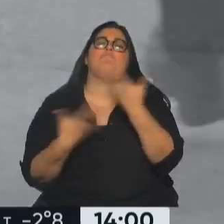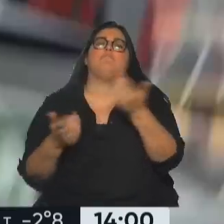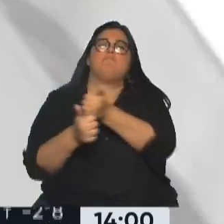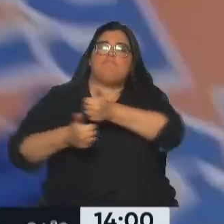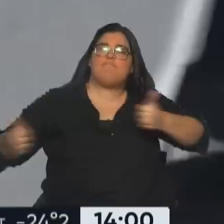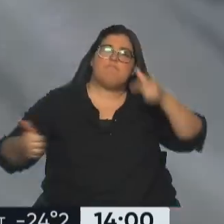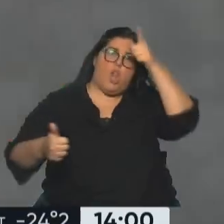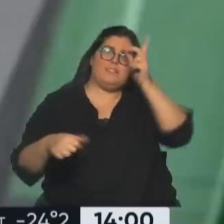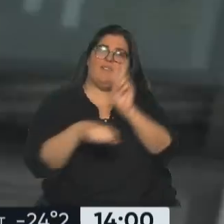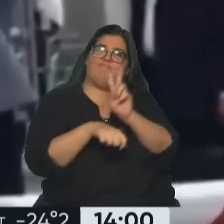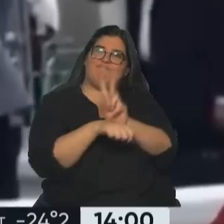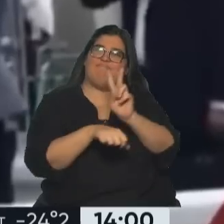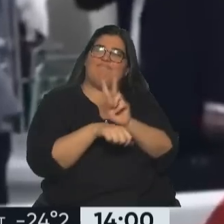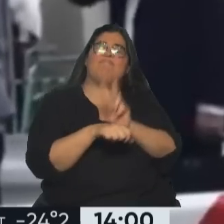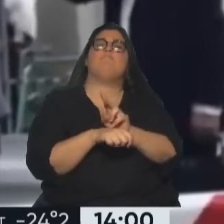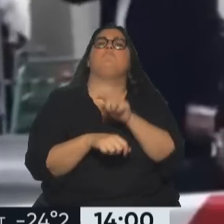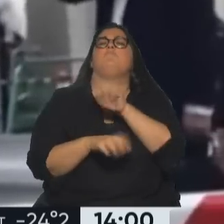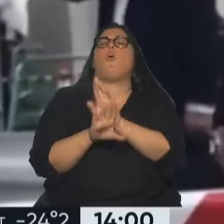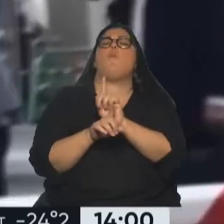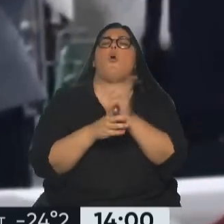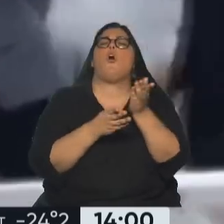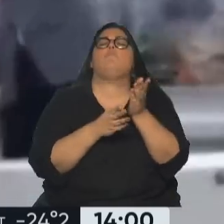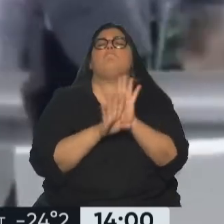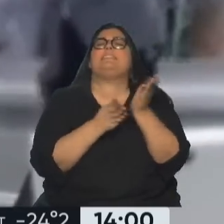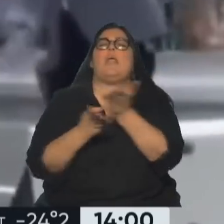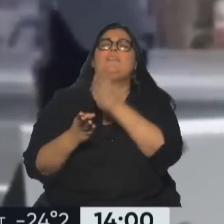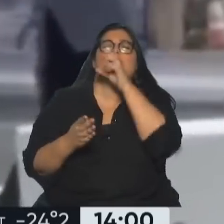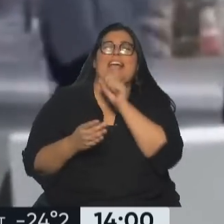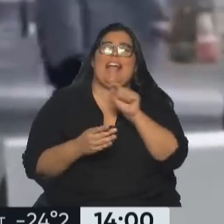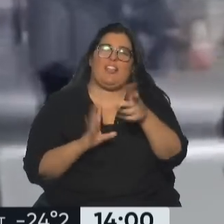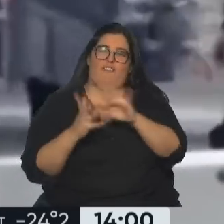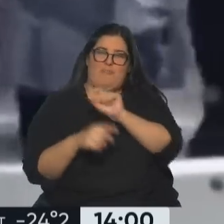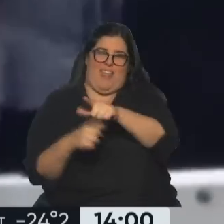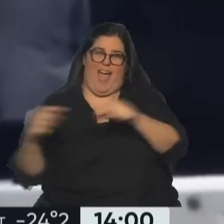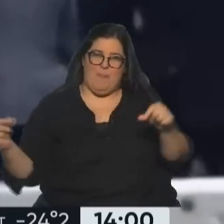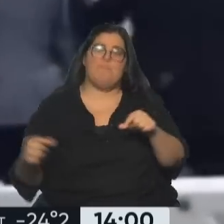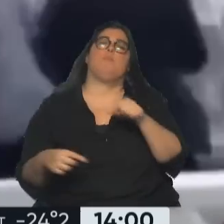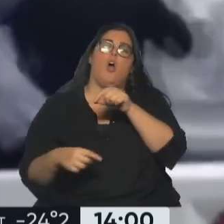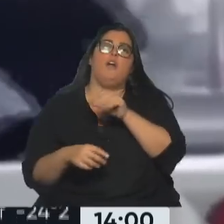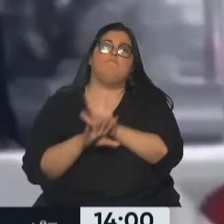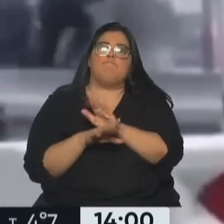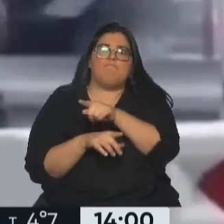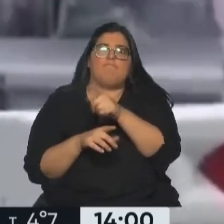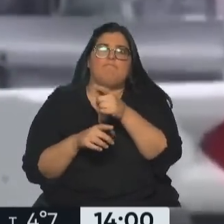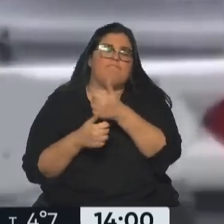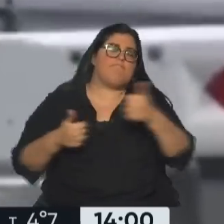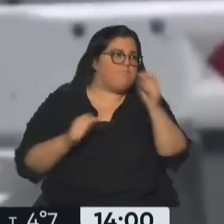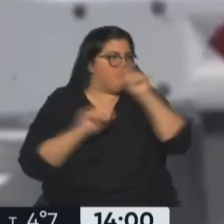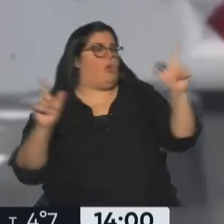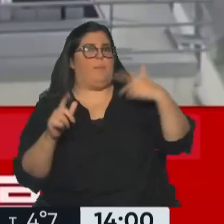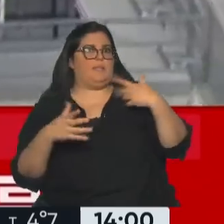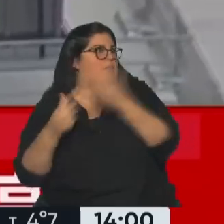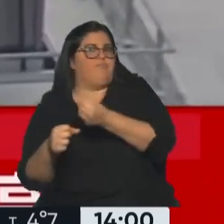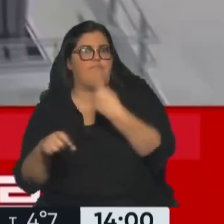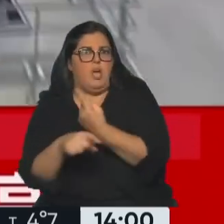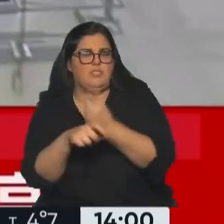Policía de Seguridad, la versión japonesa del servicio secreto, que fueron tomados por sorpresa y no pudieron impedir el ataque al dirigente, quien murió camino